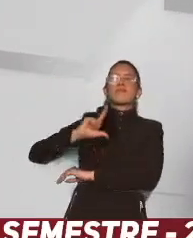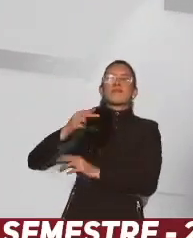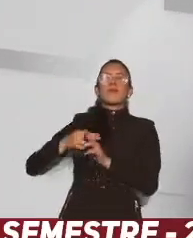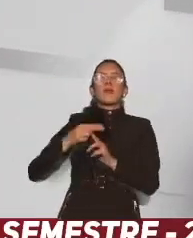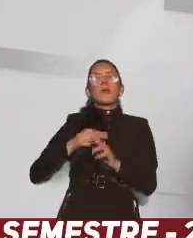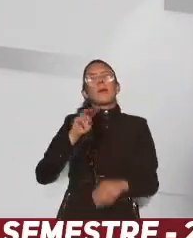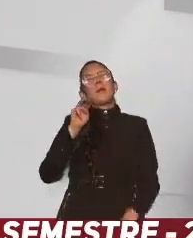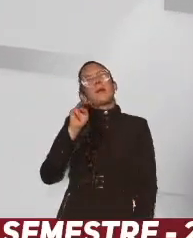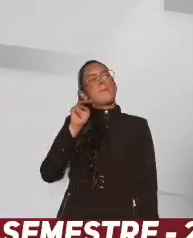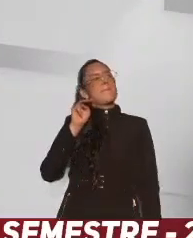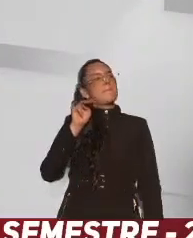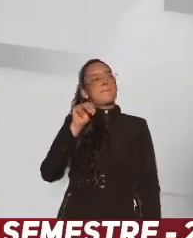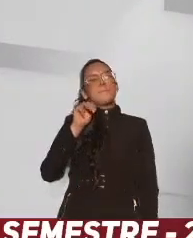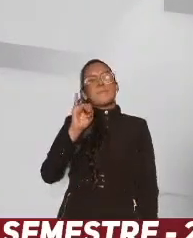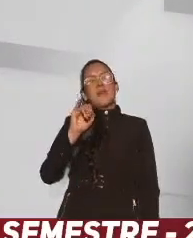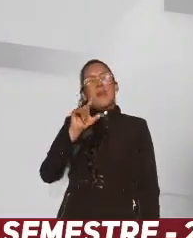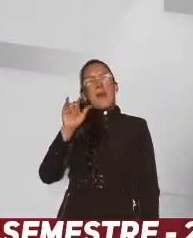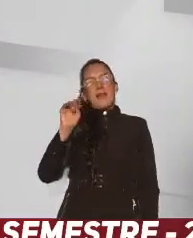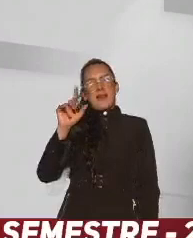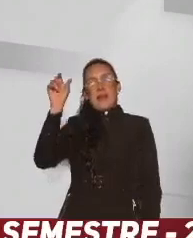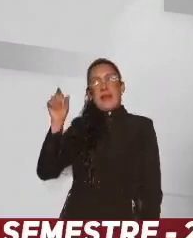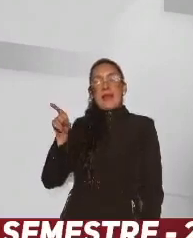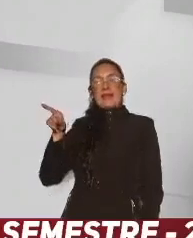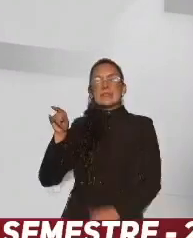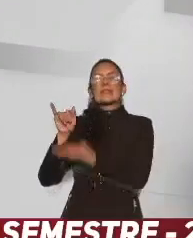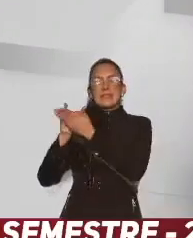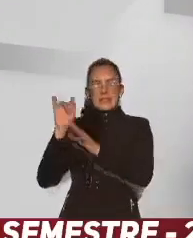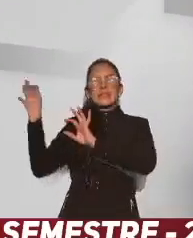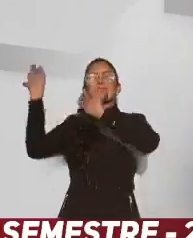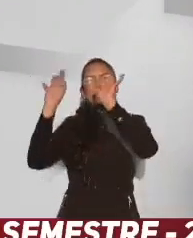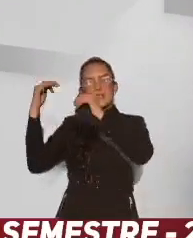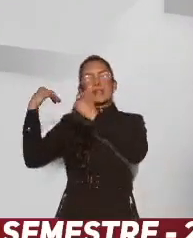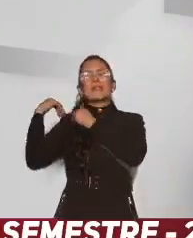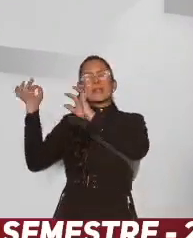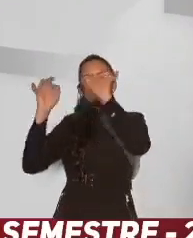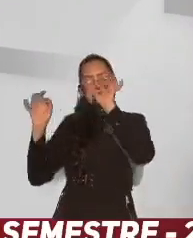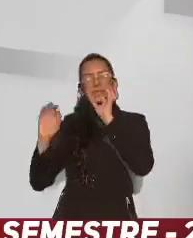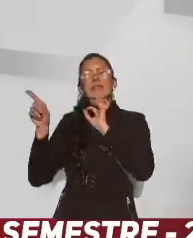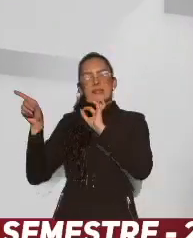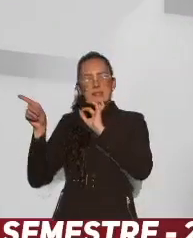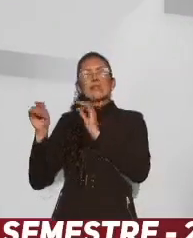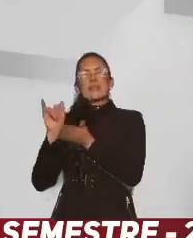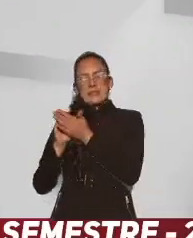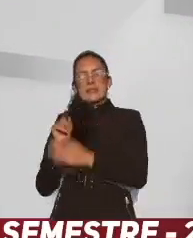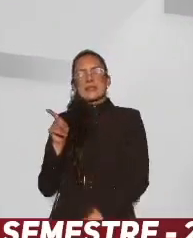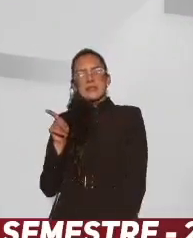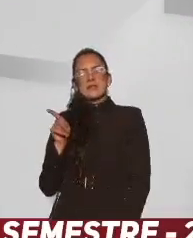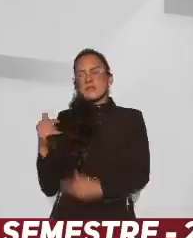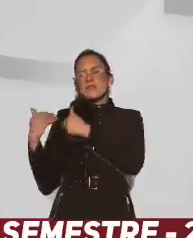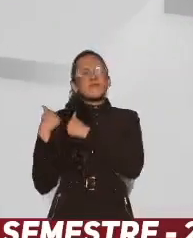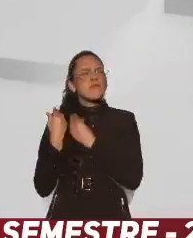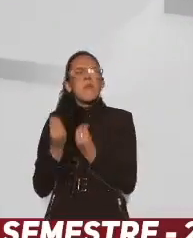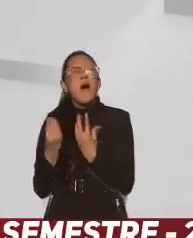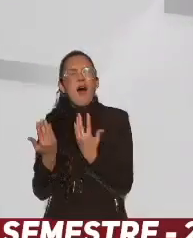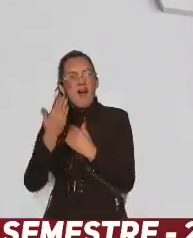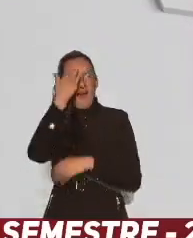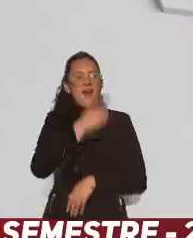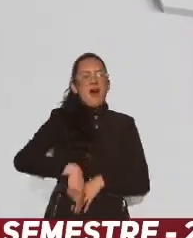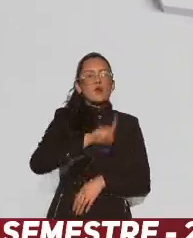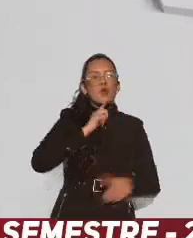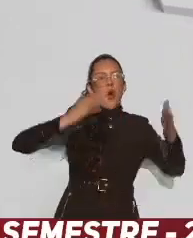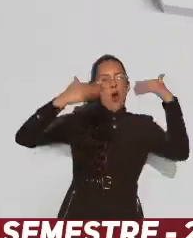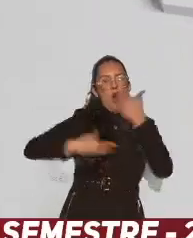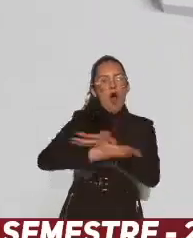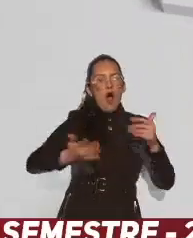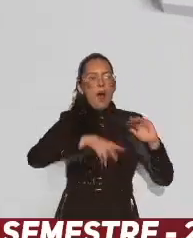Villamil, desarrolla las operaciones militares en contra de la explotación ilícita de